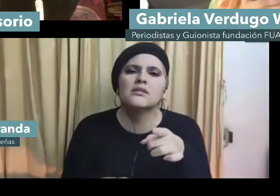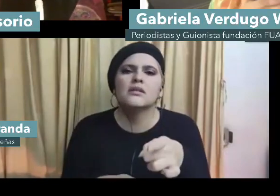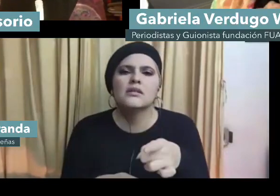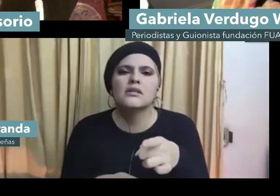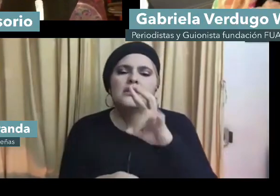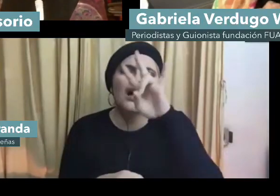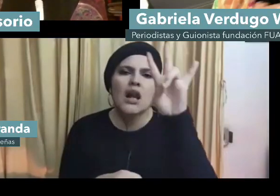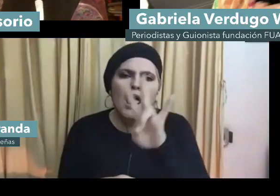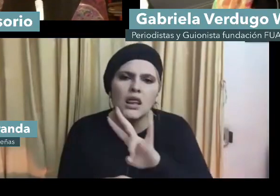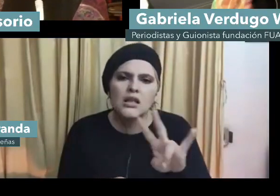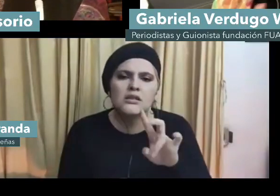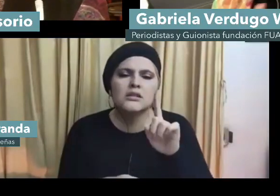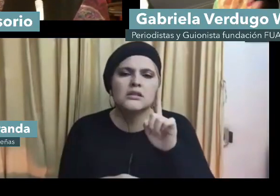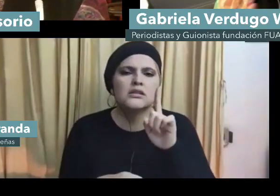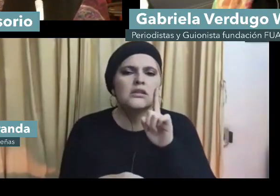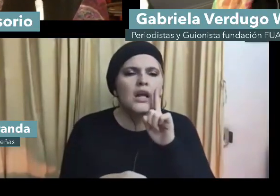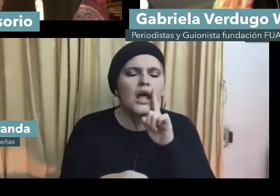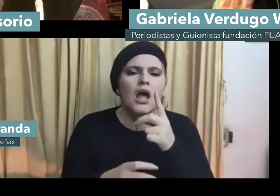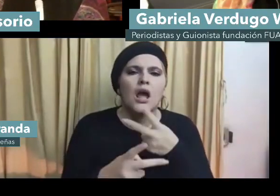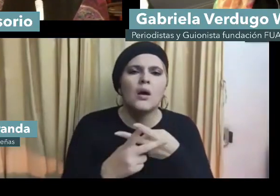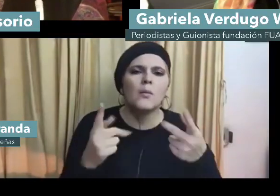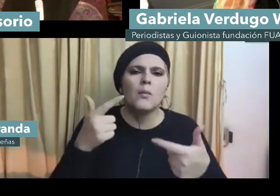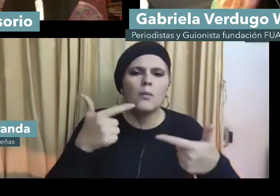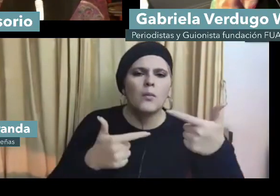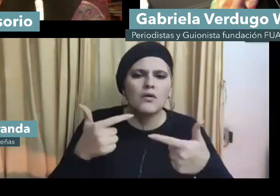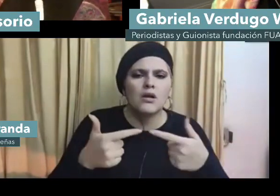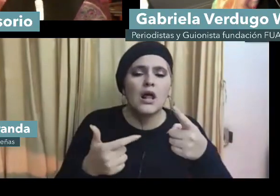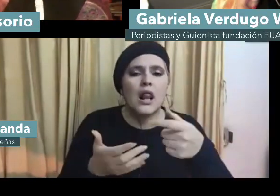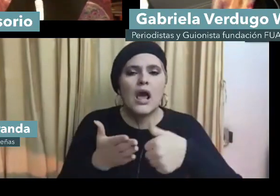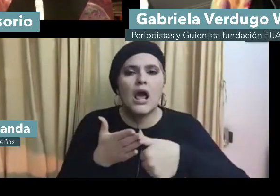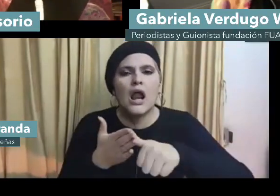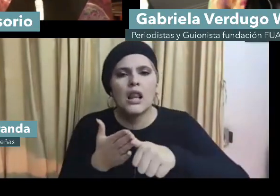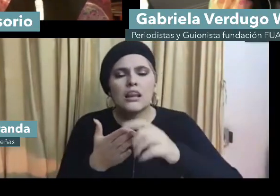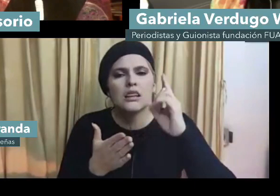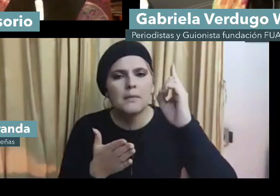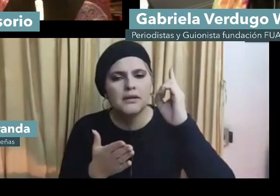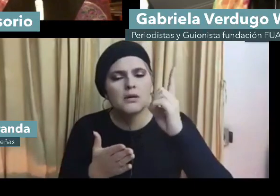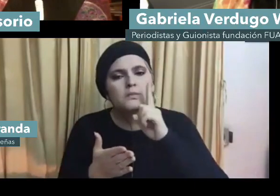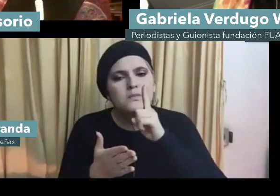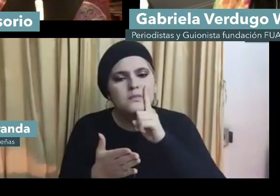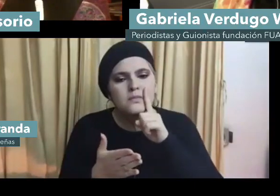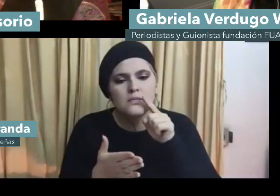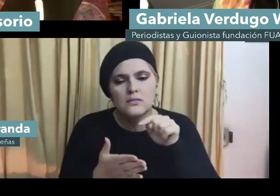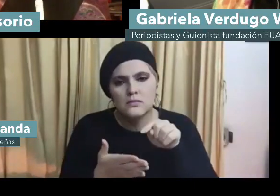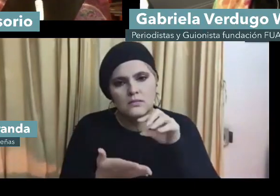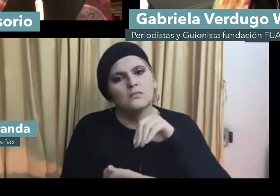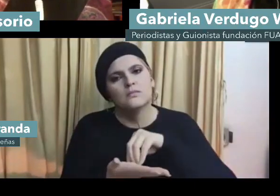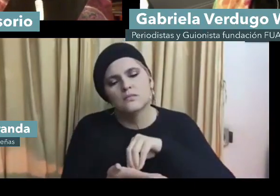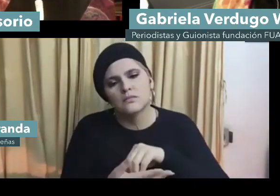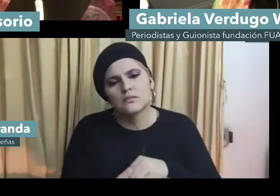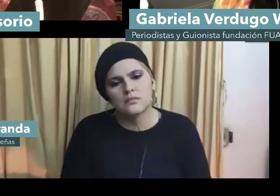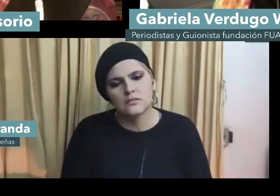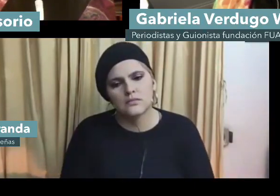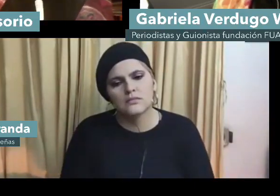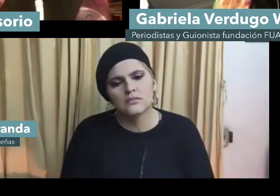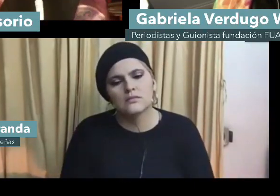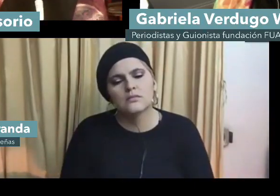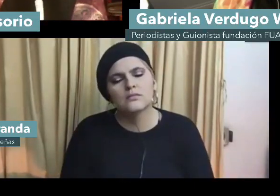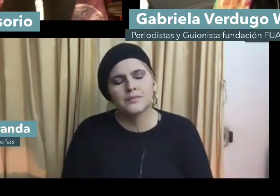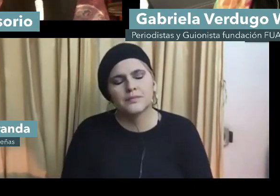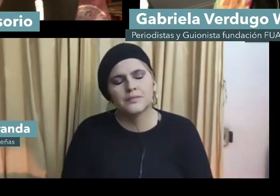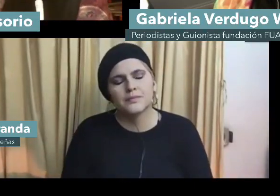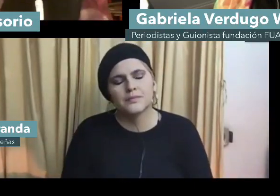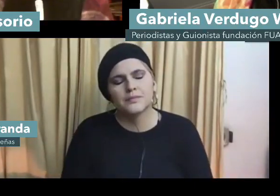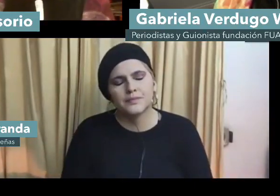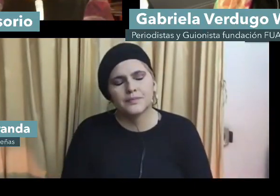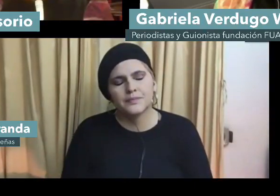políticas públicas en estos temas y el registro de carnet de discapacidad que existe, en definitiva. Claro. Lo que pasa es que